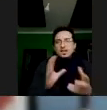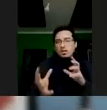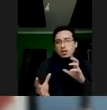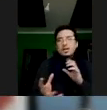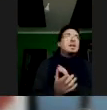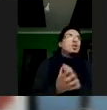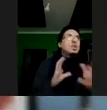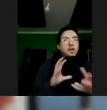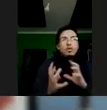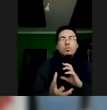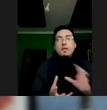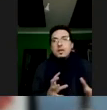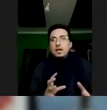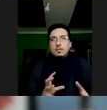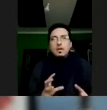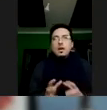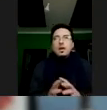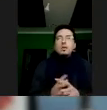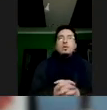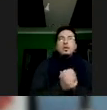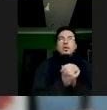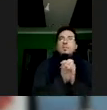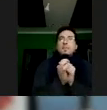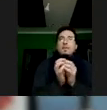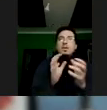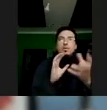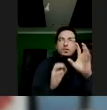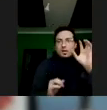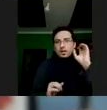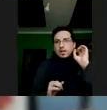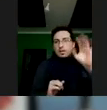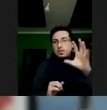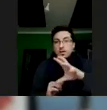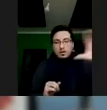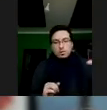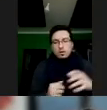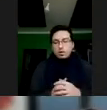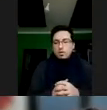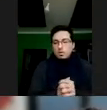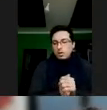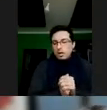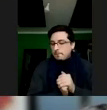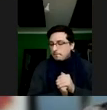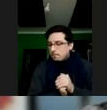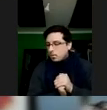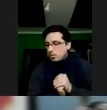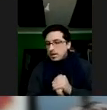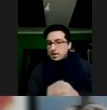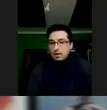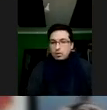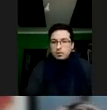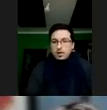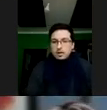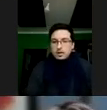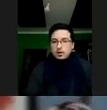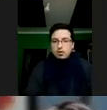si categorizarlo como una vista, ¿ya? Porque es curioso el tema de los detalles. Recuerden que hubo una guía de